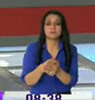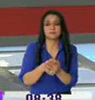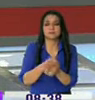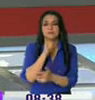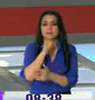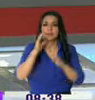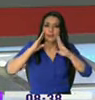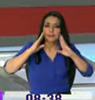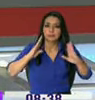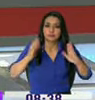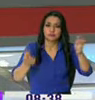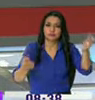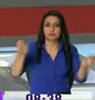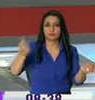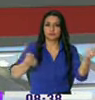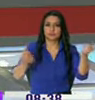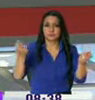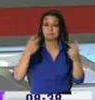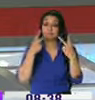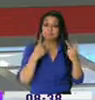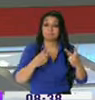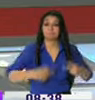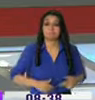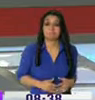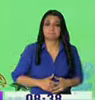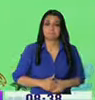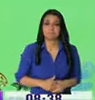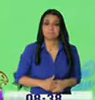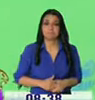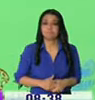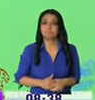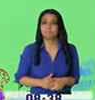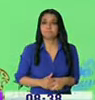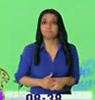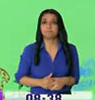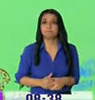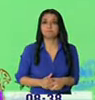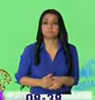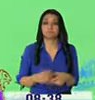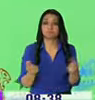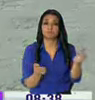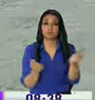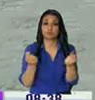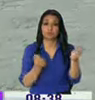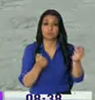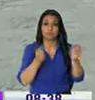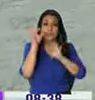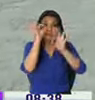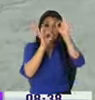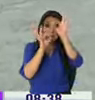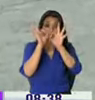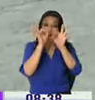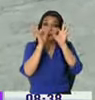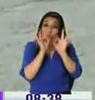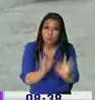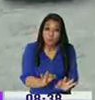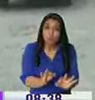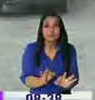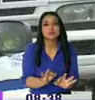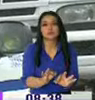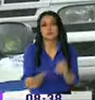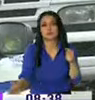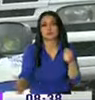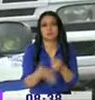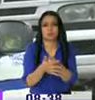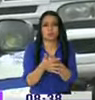falta de atención de uno de los conductores vamos a que se trata de la falta de atención del conductor de este bus presumiblemente habría provocado